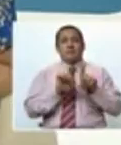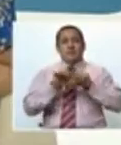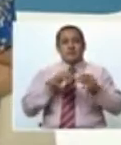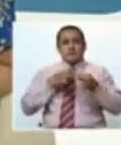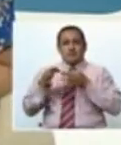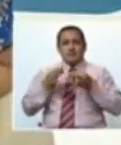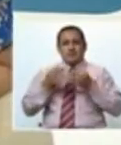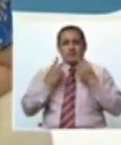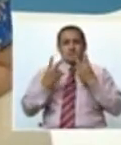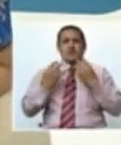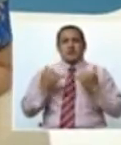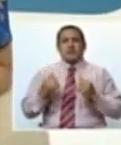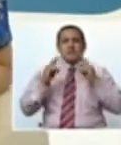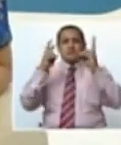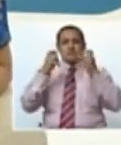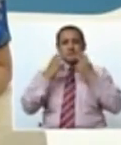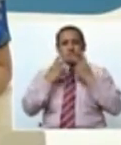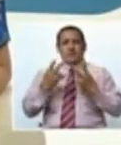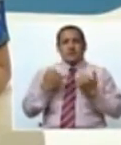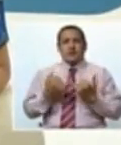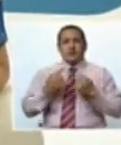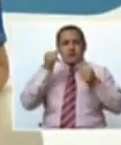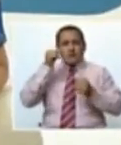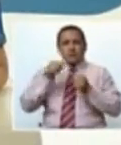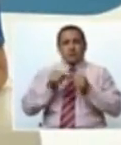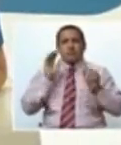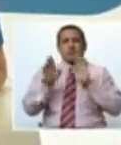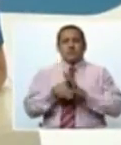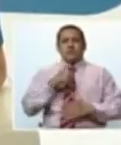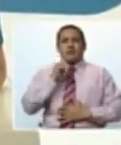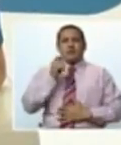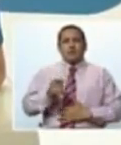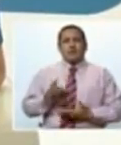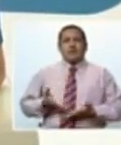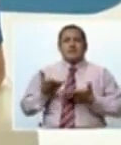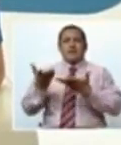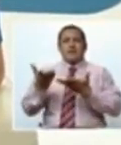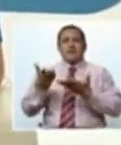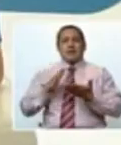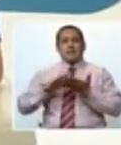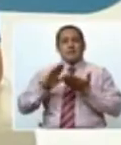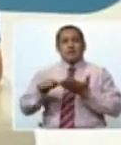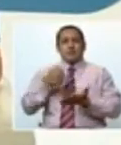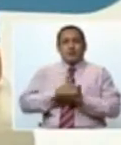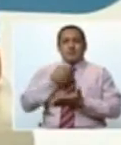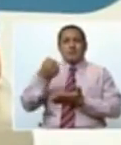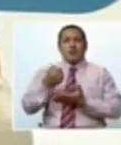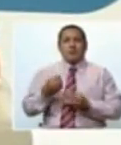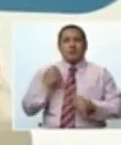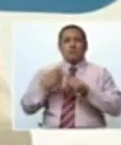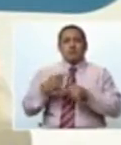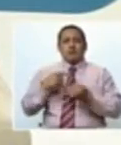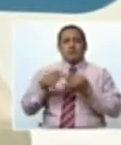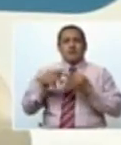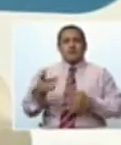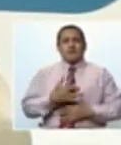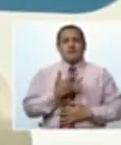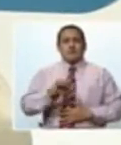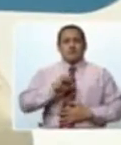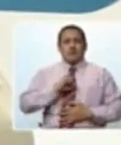y bueno, siempre queda ahí en la polémica esta decisión ahí del juez de otorgar la indemnización por